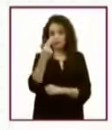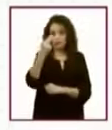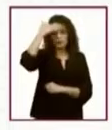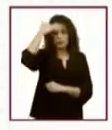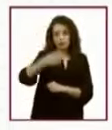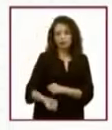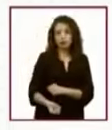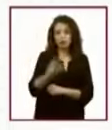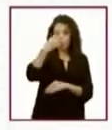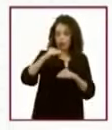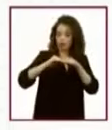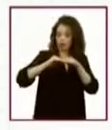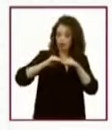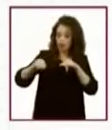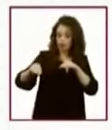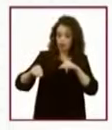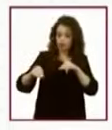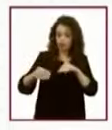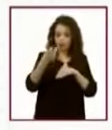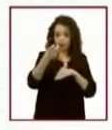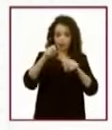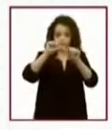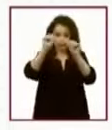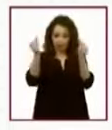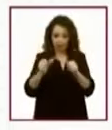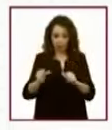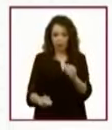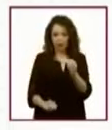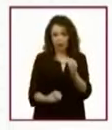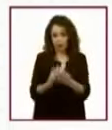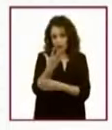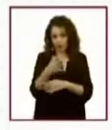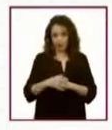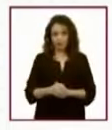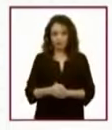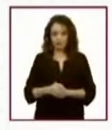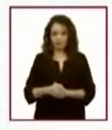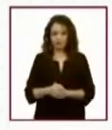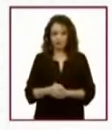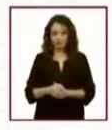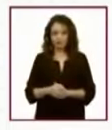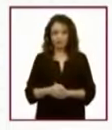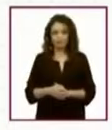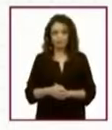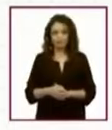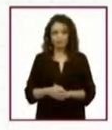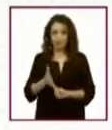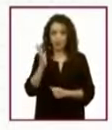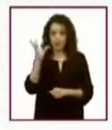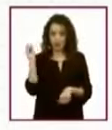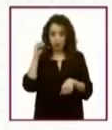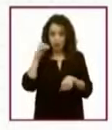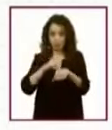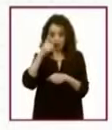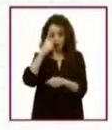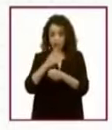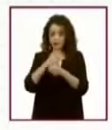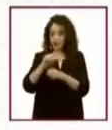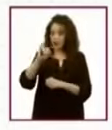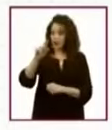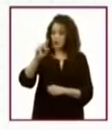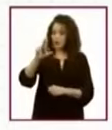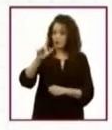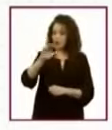el perímetro de nuestra nueva figura, una vez que hemos realizado la primera iteración. El nuevo perímetro de esta